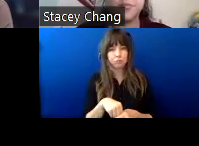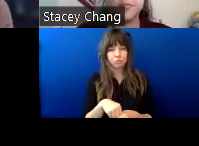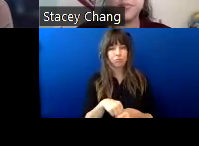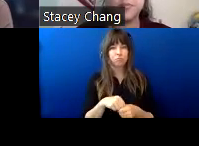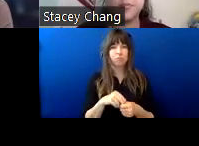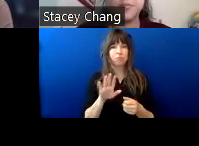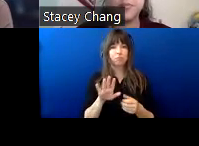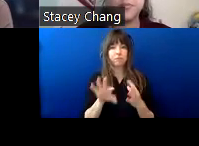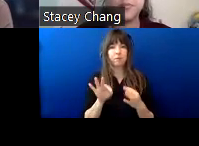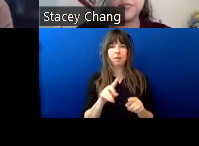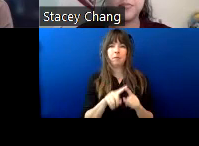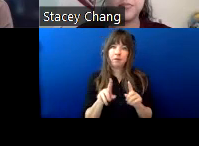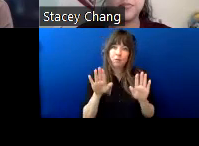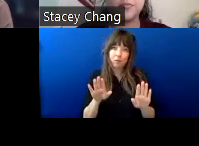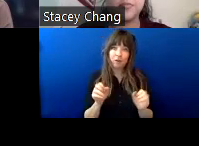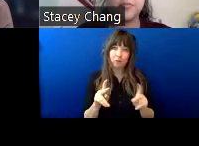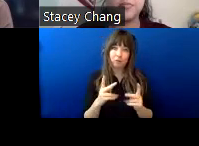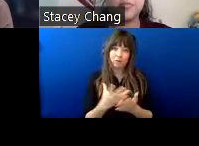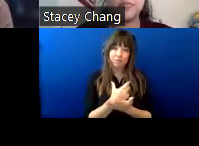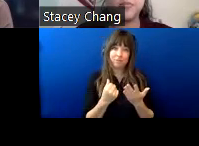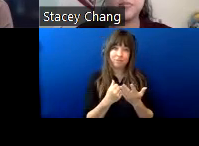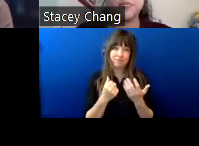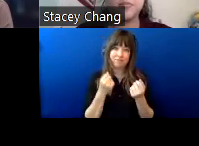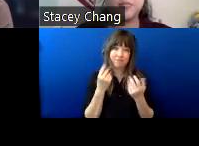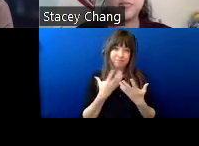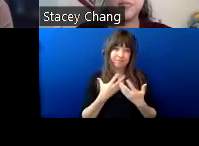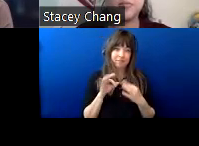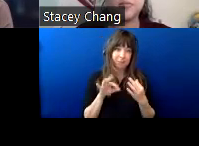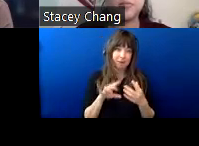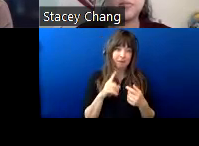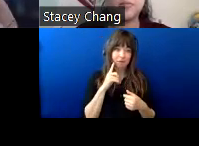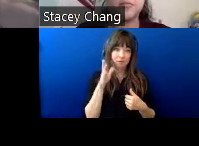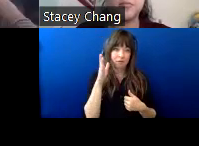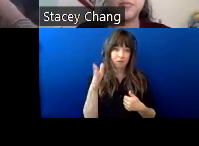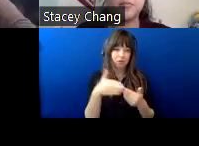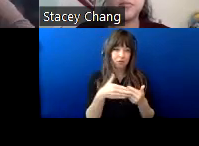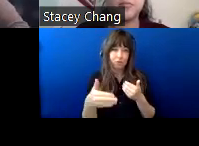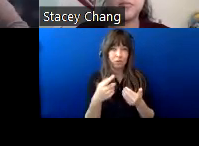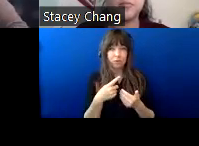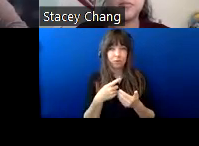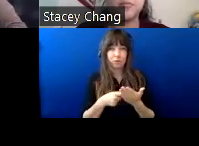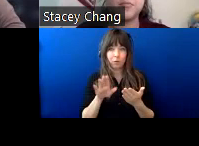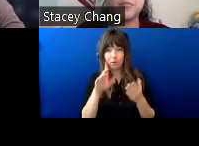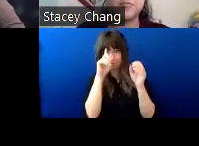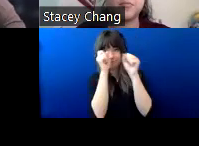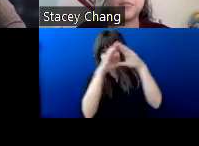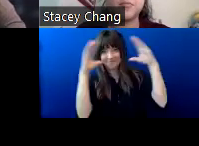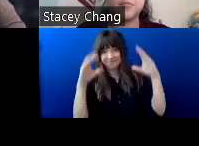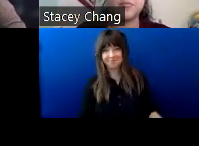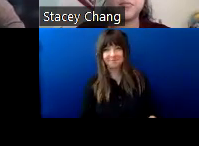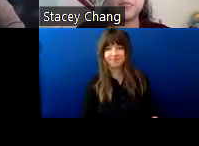es una gran oportunidad para compartir las ideas con nosotros, a donde quisiéramos que avanzara el